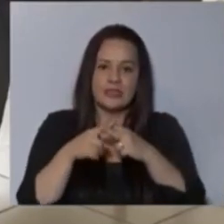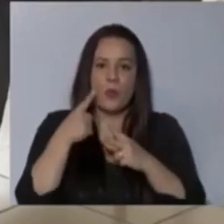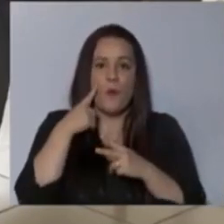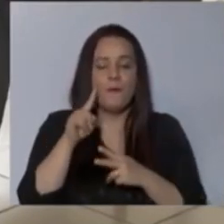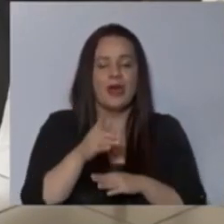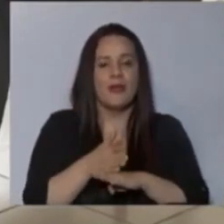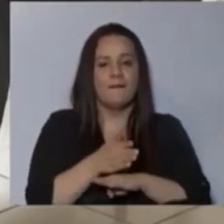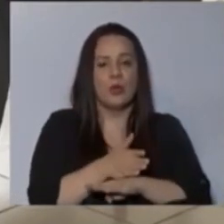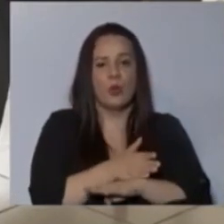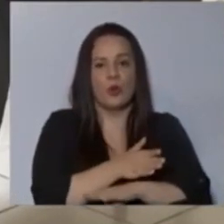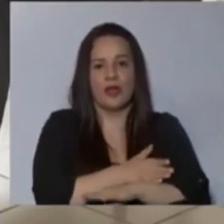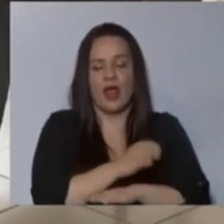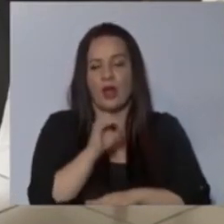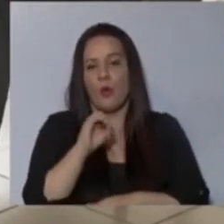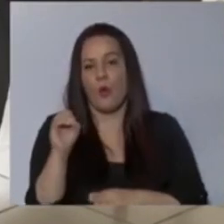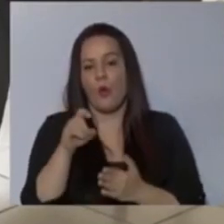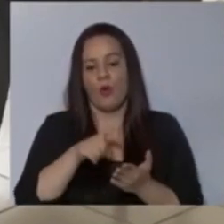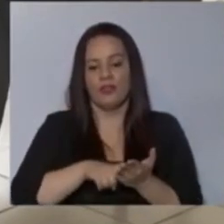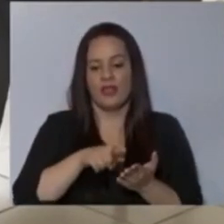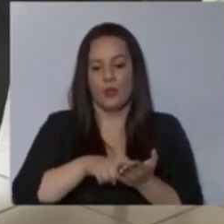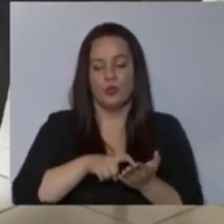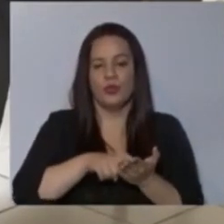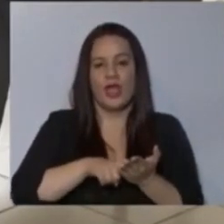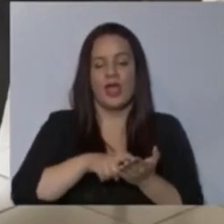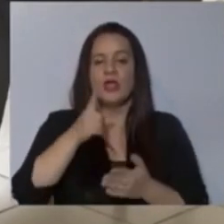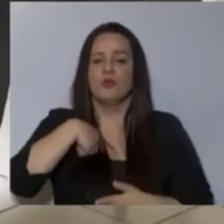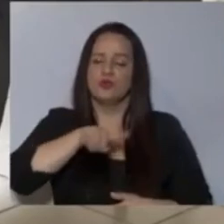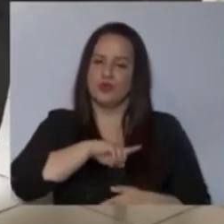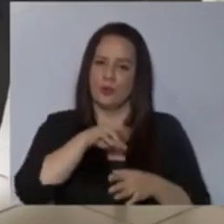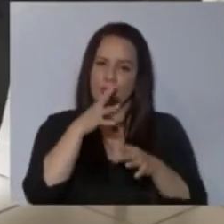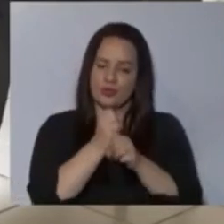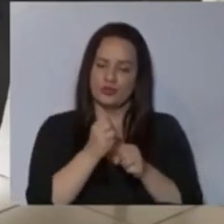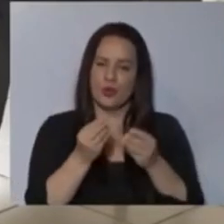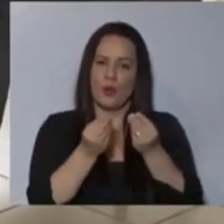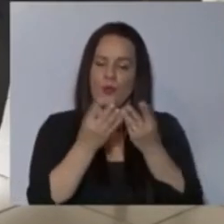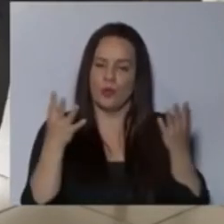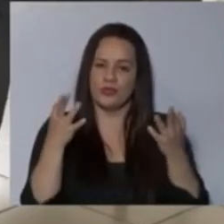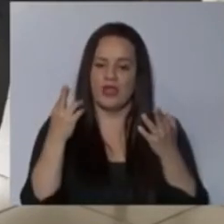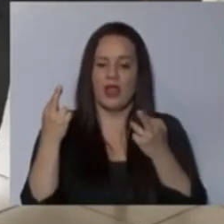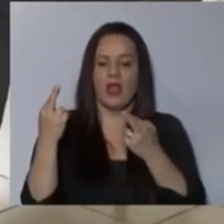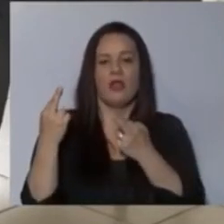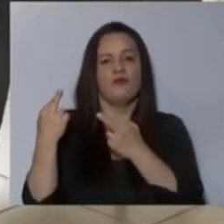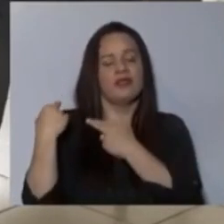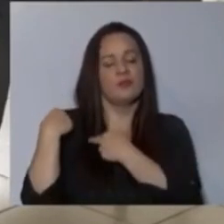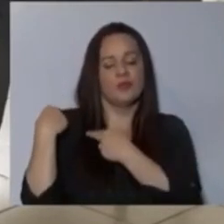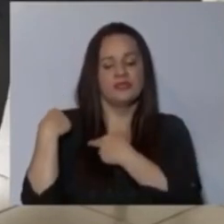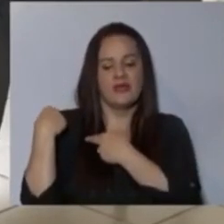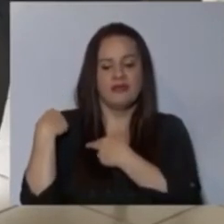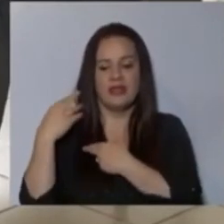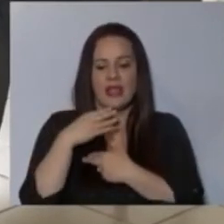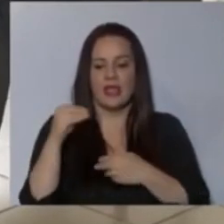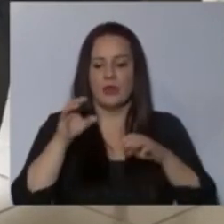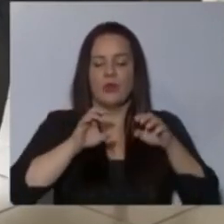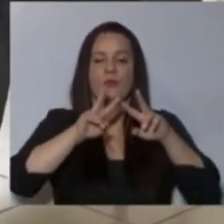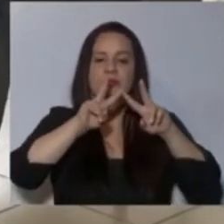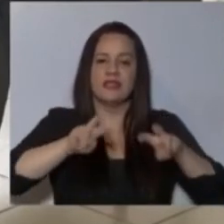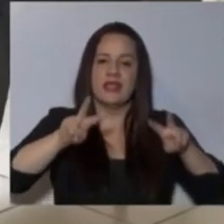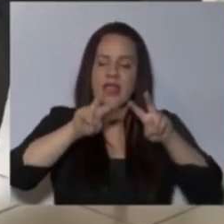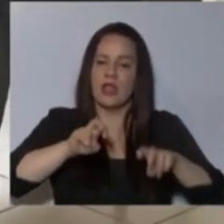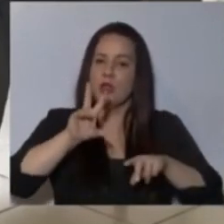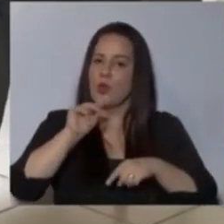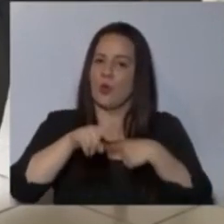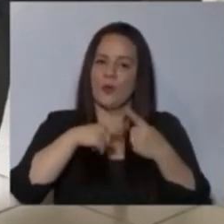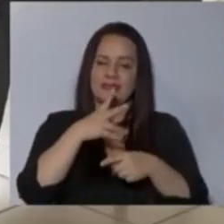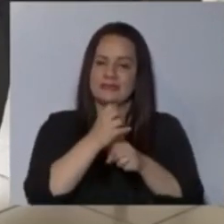mejorar o para deuda, lo hemos hecho con mucha responsabilidad, lo hemos analizado, y yo creo que no va a ser la excepción